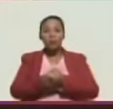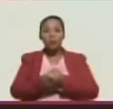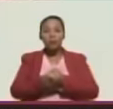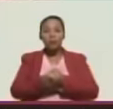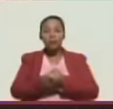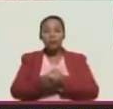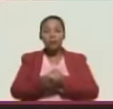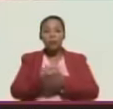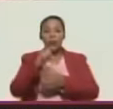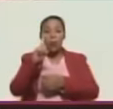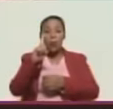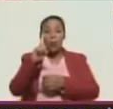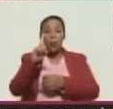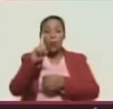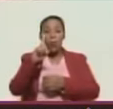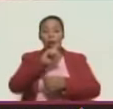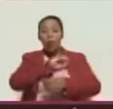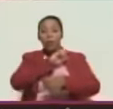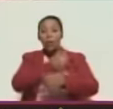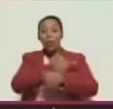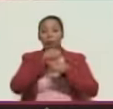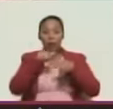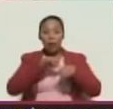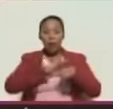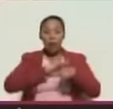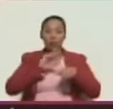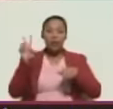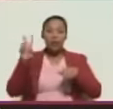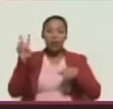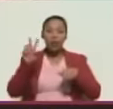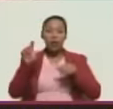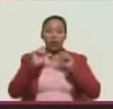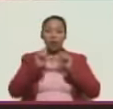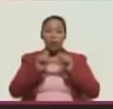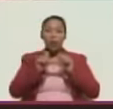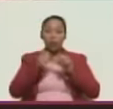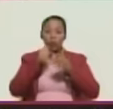cinco poderes de la patria pero seguimos insistiendo lo